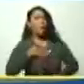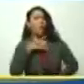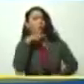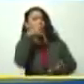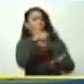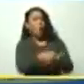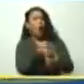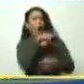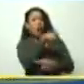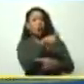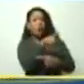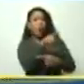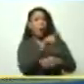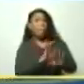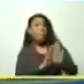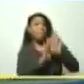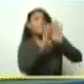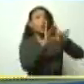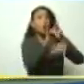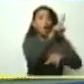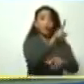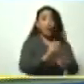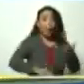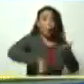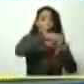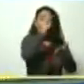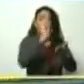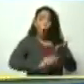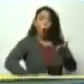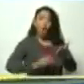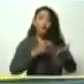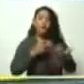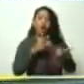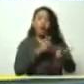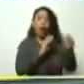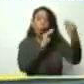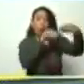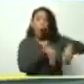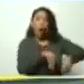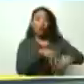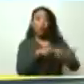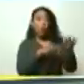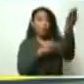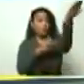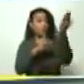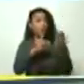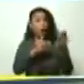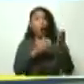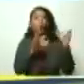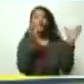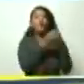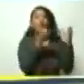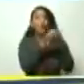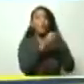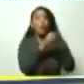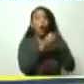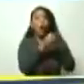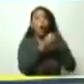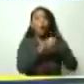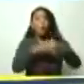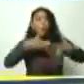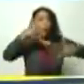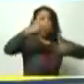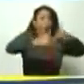que ellos hayan apoyado con contrato firmado la venida de un grupo de mercenarios